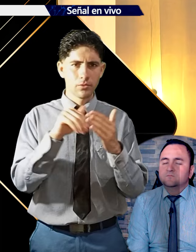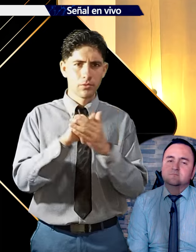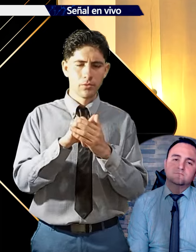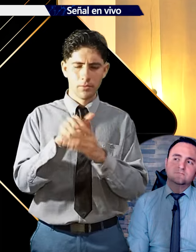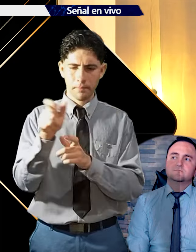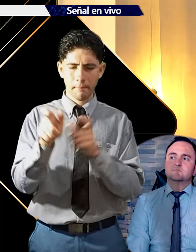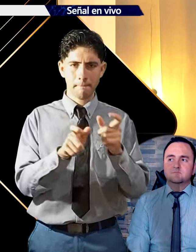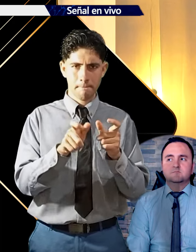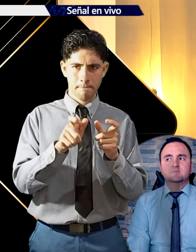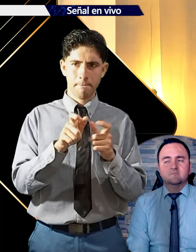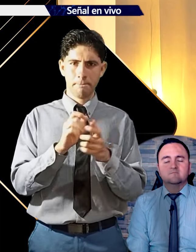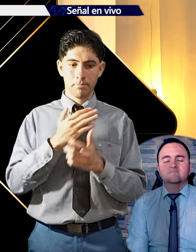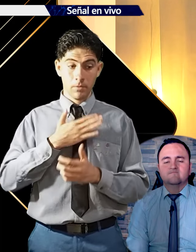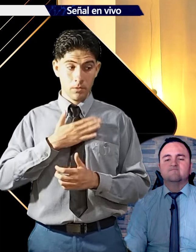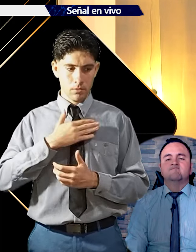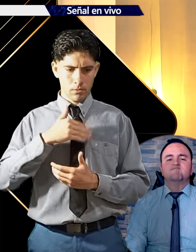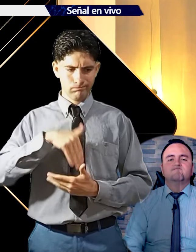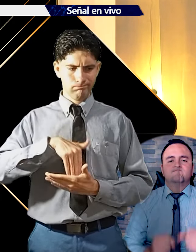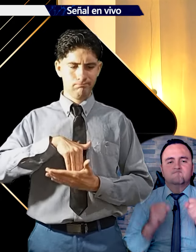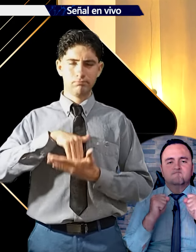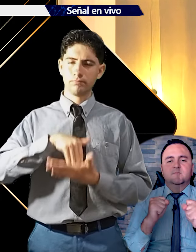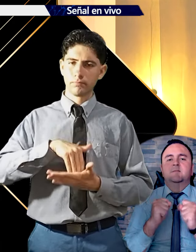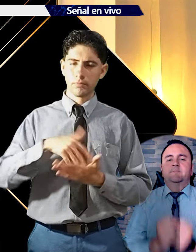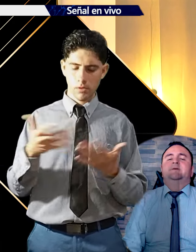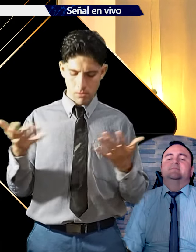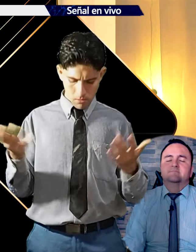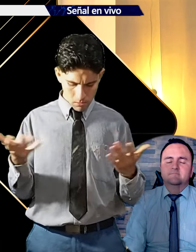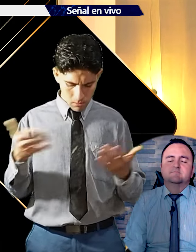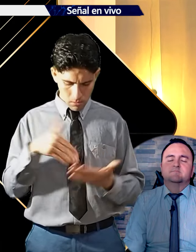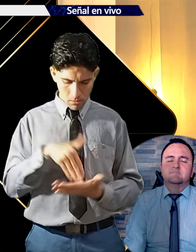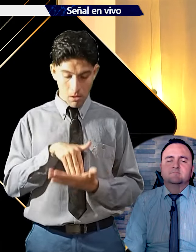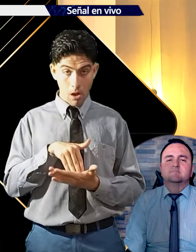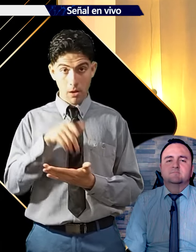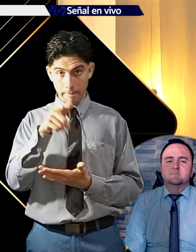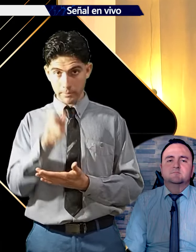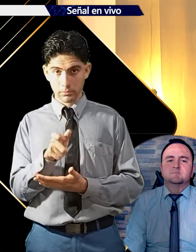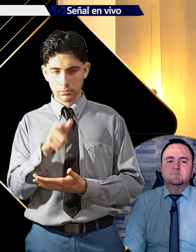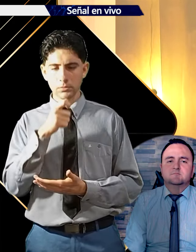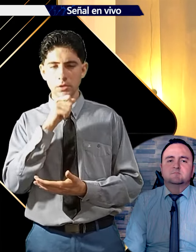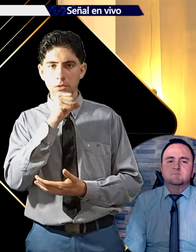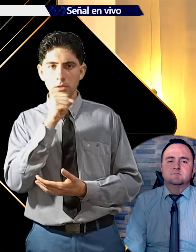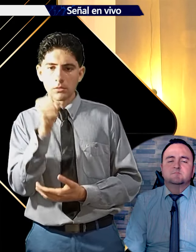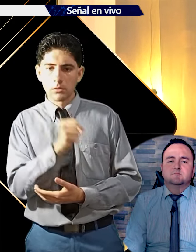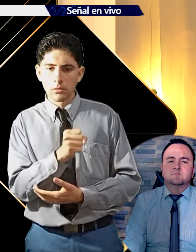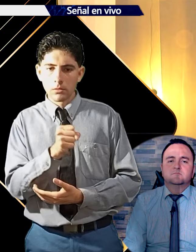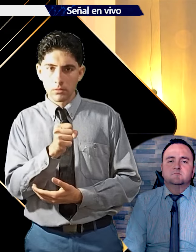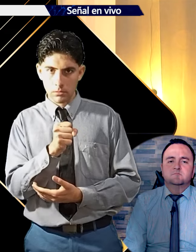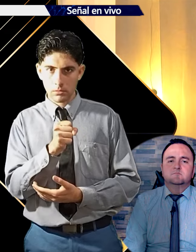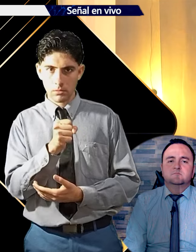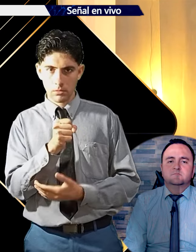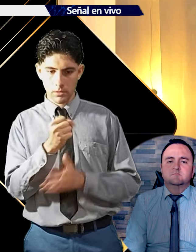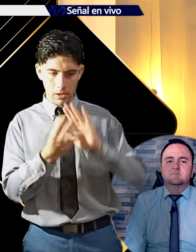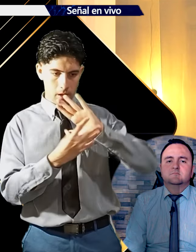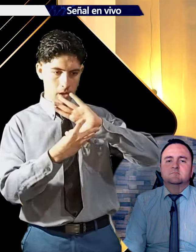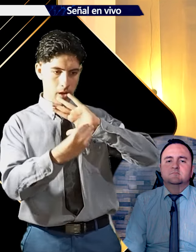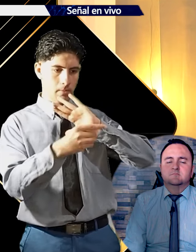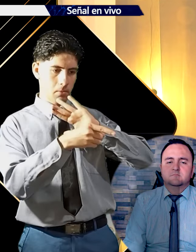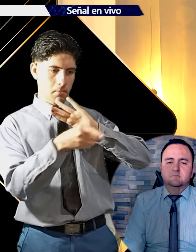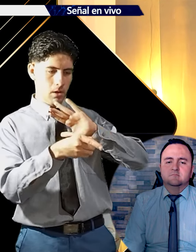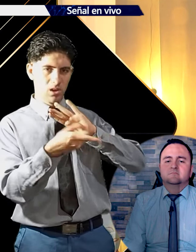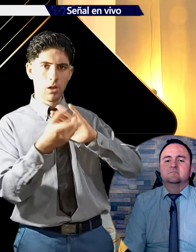nos ubiquemos en el lugar en que el apóstol Pablo nos aconseja cuando nos dice que los ancianos